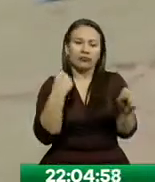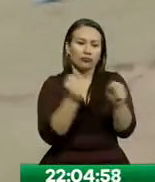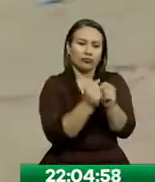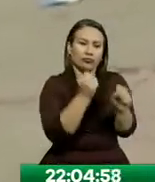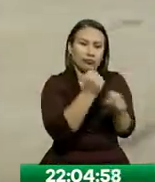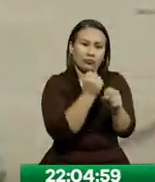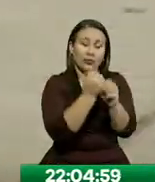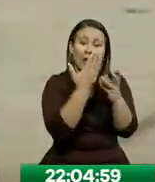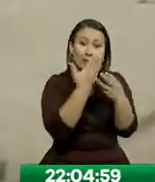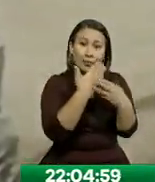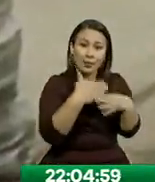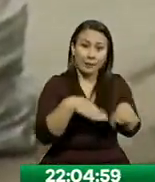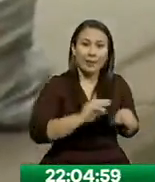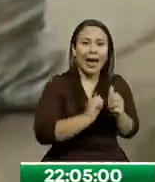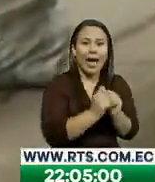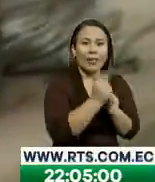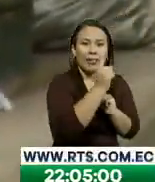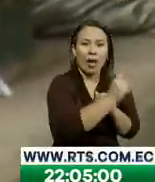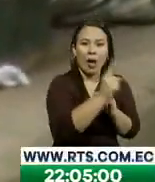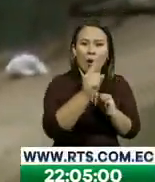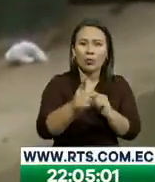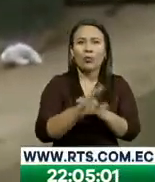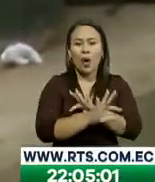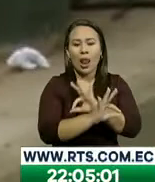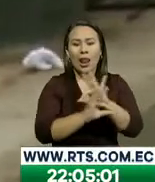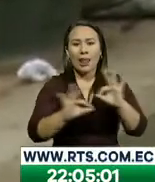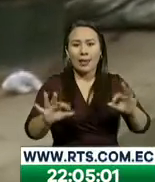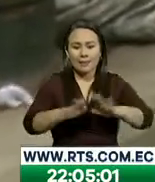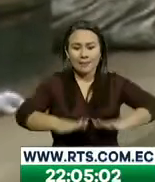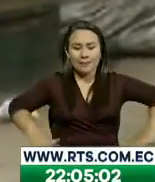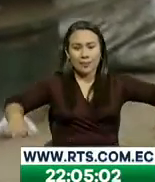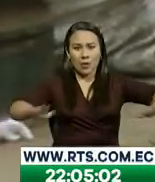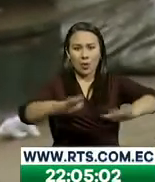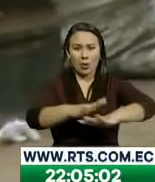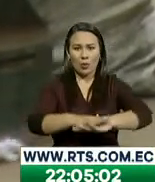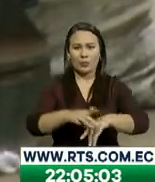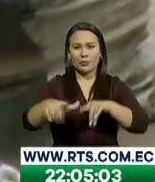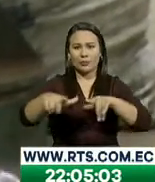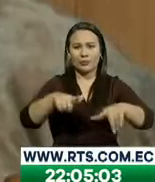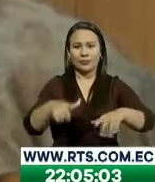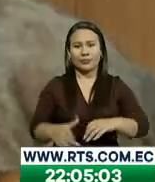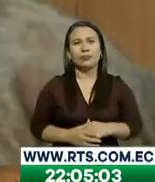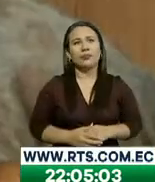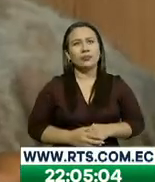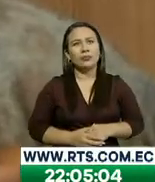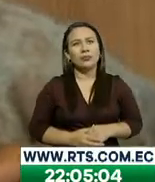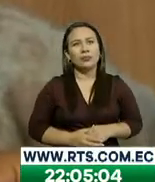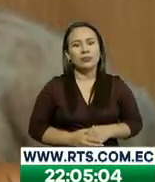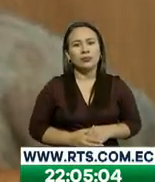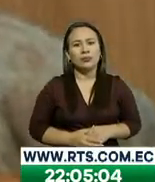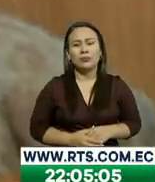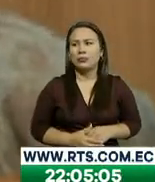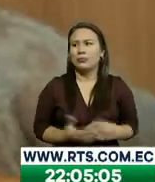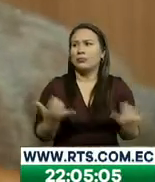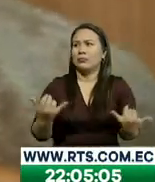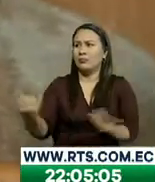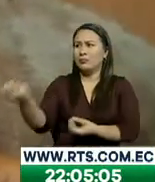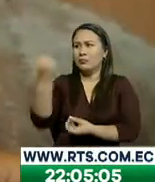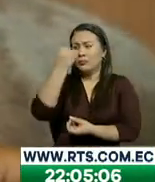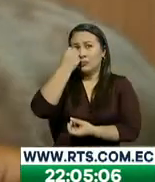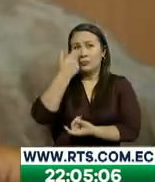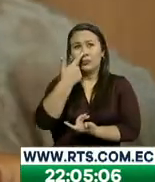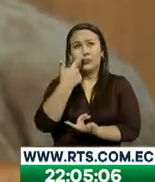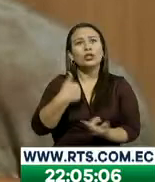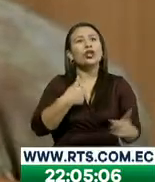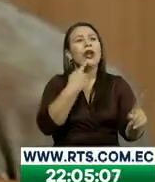se retiran, cada uno procura dejar limpio el espacio que ocupó. Normalmente que llegue porque, o sea,